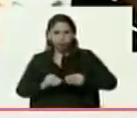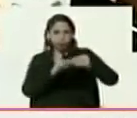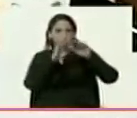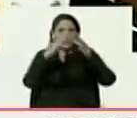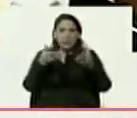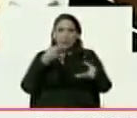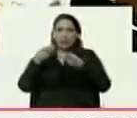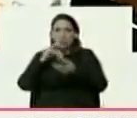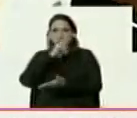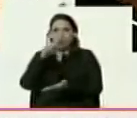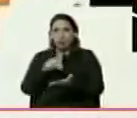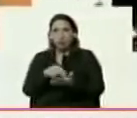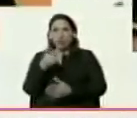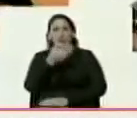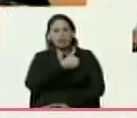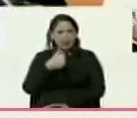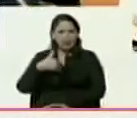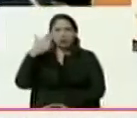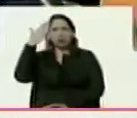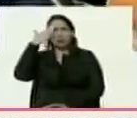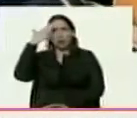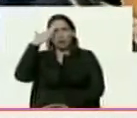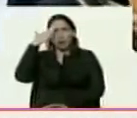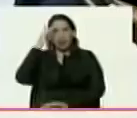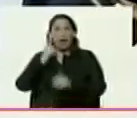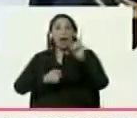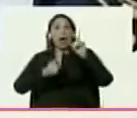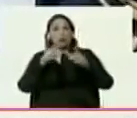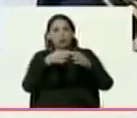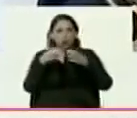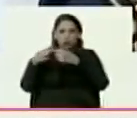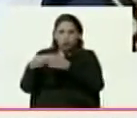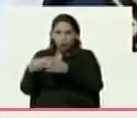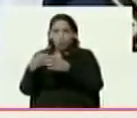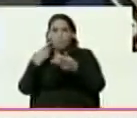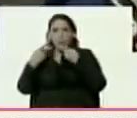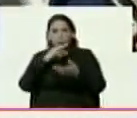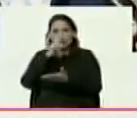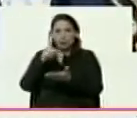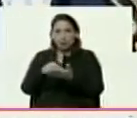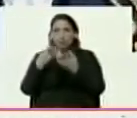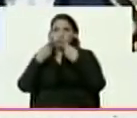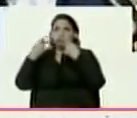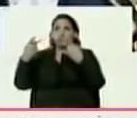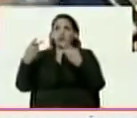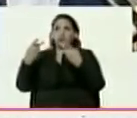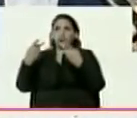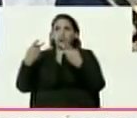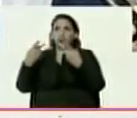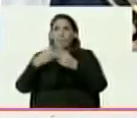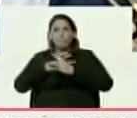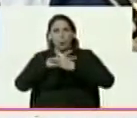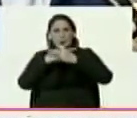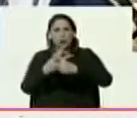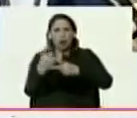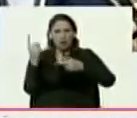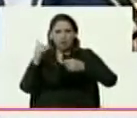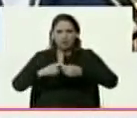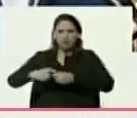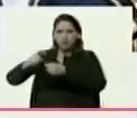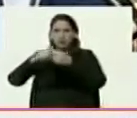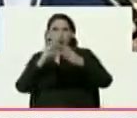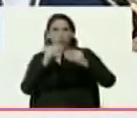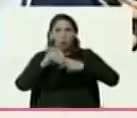Nacional. Vicepresidente, quisiéramos saber si algunos sectores u otros actores de la política nacional han manifestado su voluntad de incorporarse a todo este